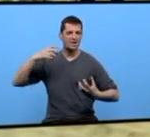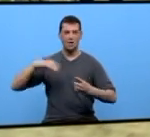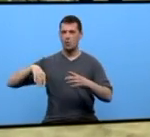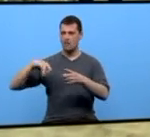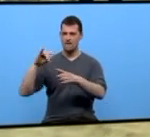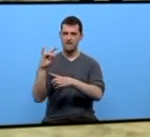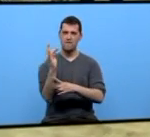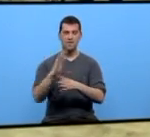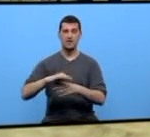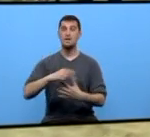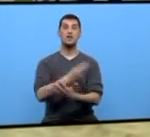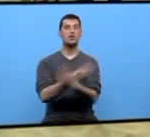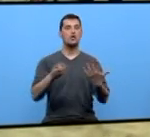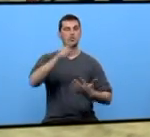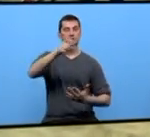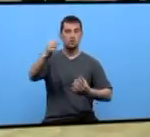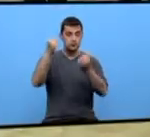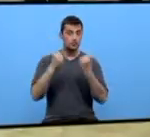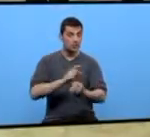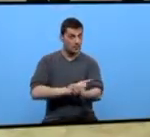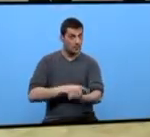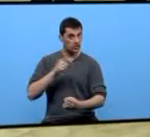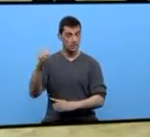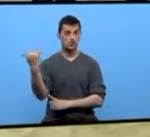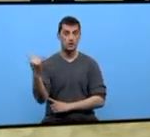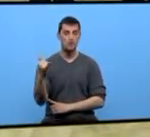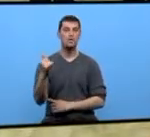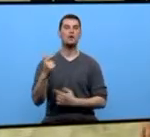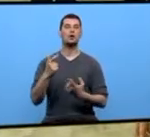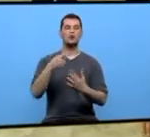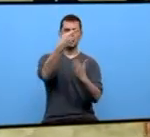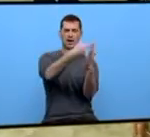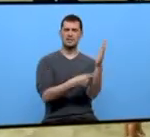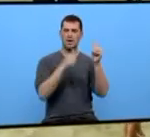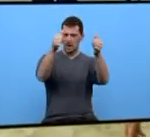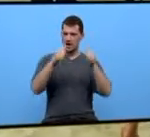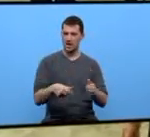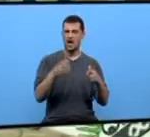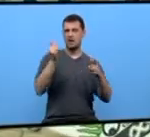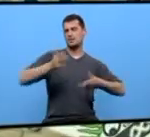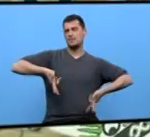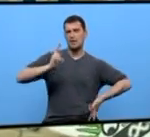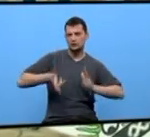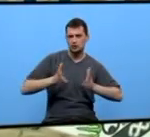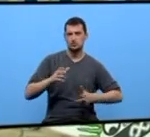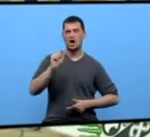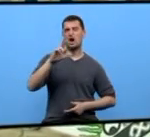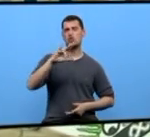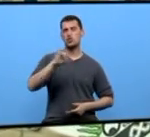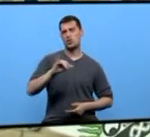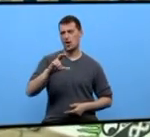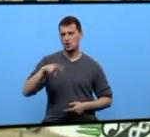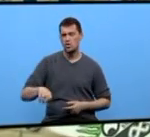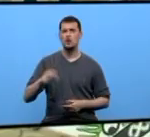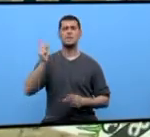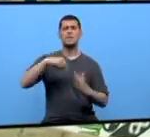augada man de 10 a 8 das mellores figuras deste deporte no cartel, bellos coñecidos como os vascos Kepa Cero, Mario Arzuza e novos nomes,